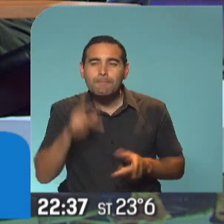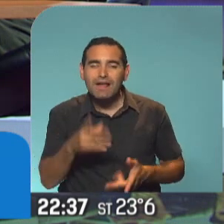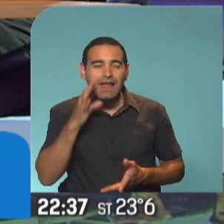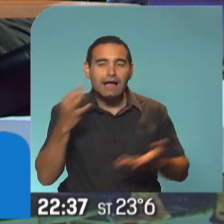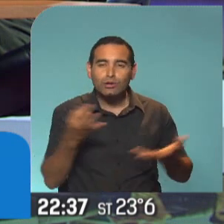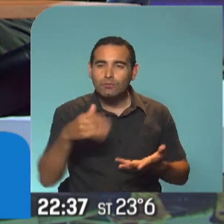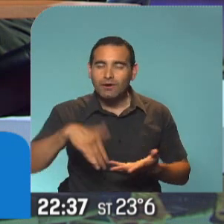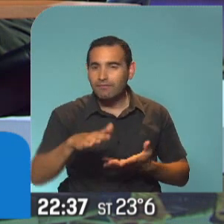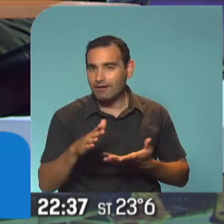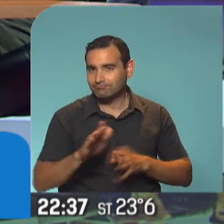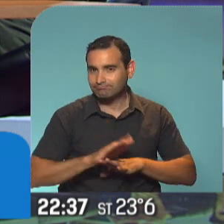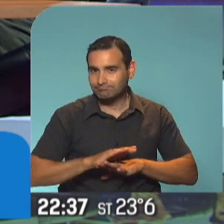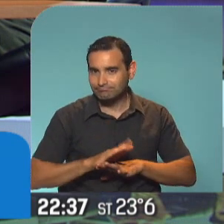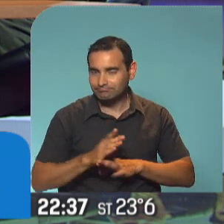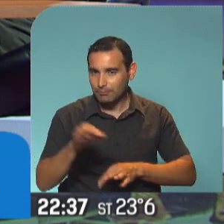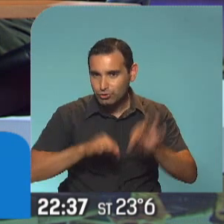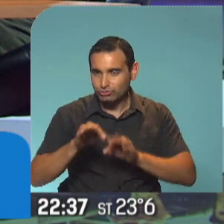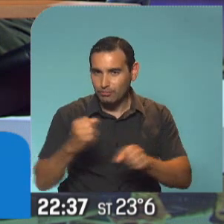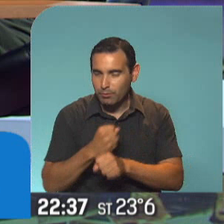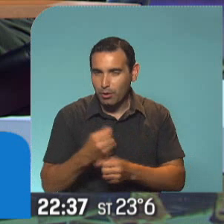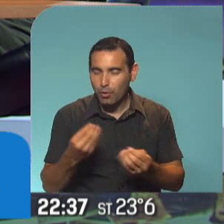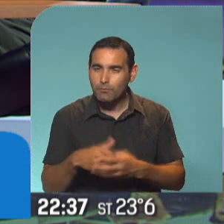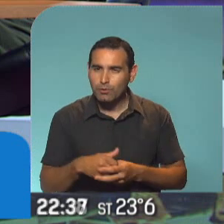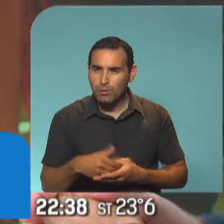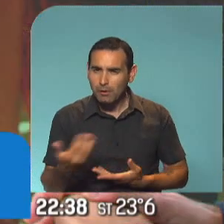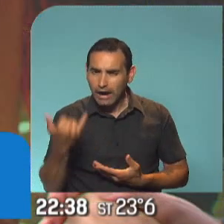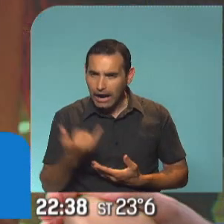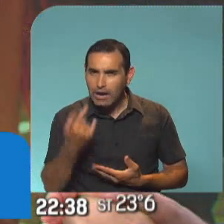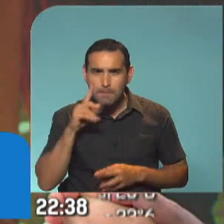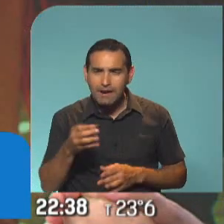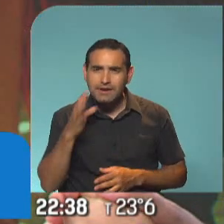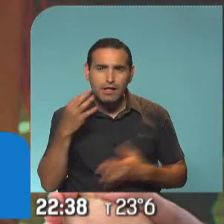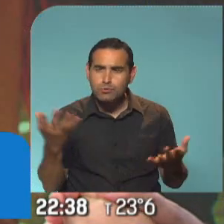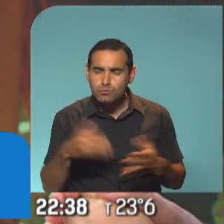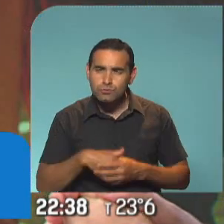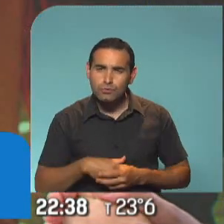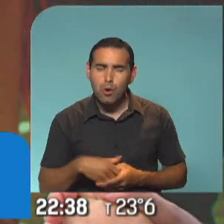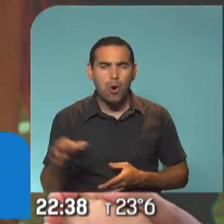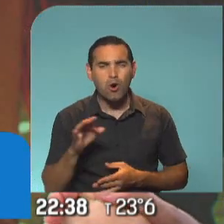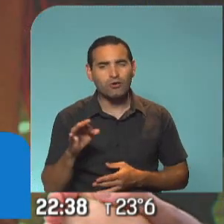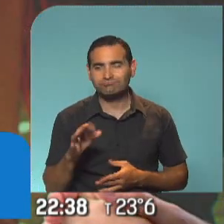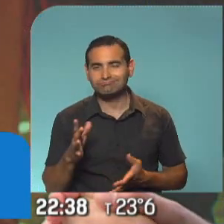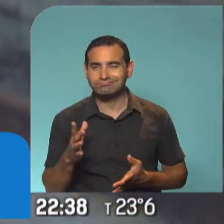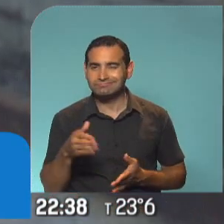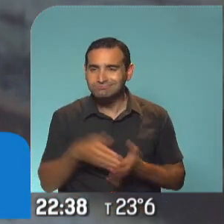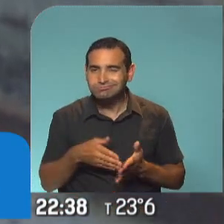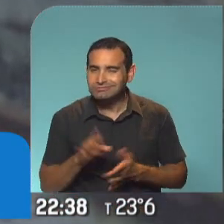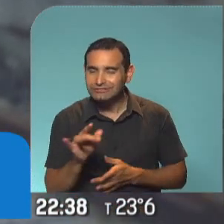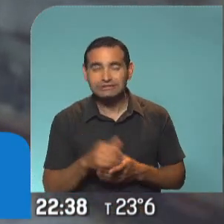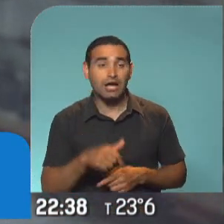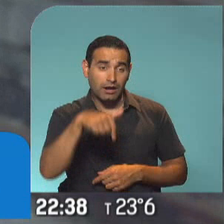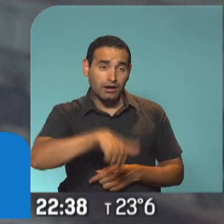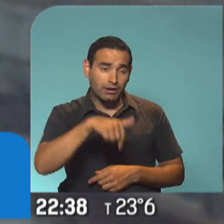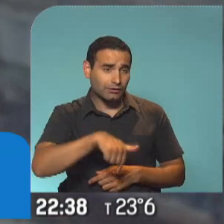se termine concretando este proyecto? ¿Tiene maniobra política Macron hoy o está muy limitada? No, hoy en términos, digamos,